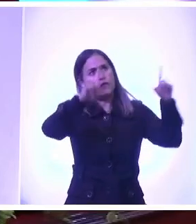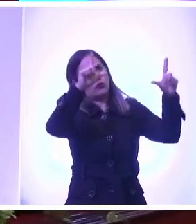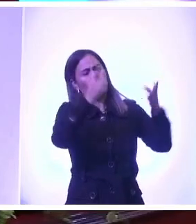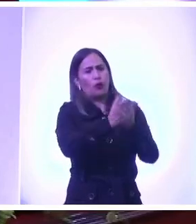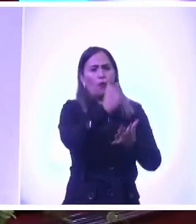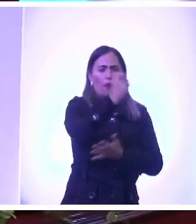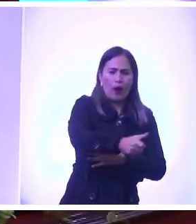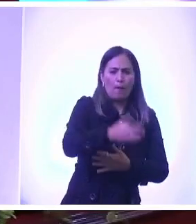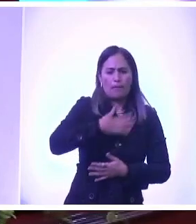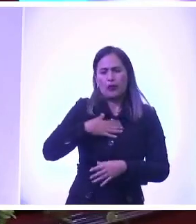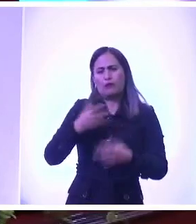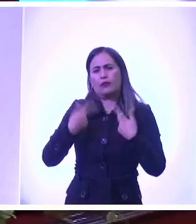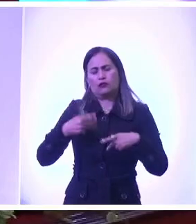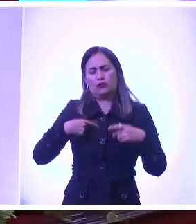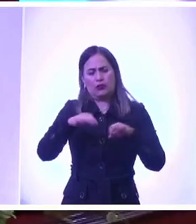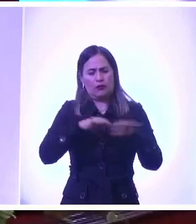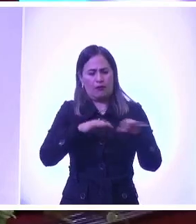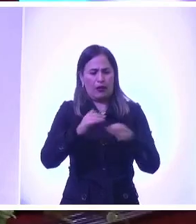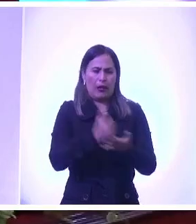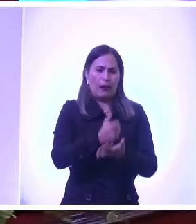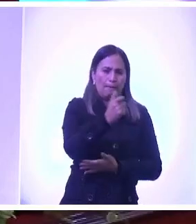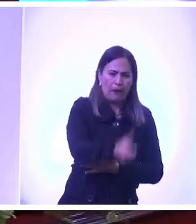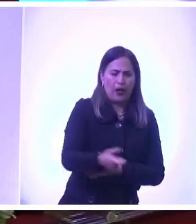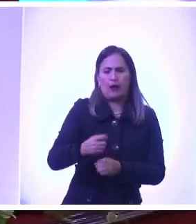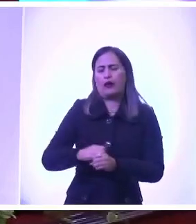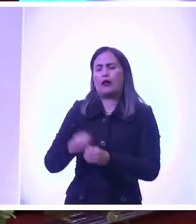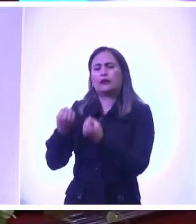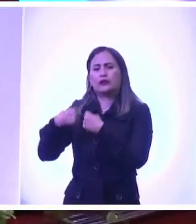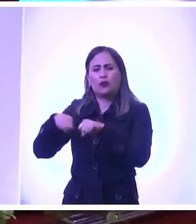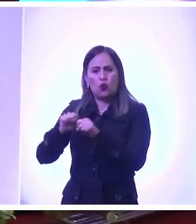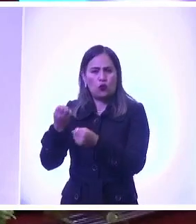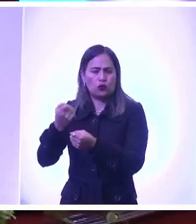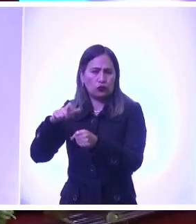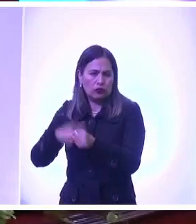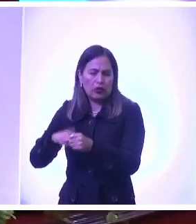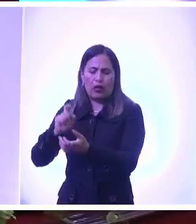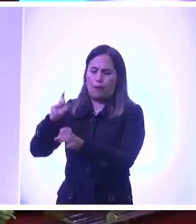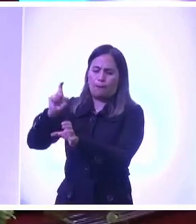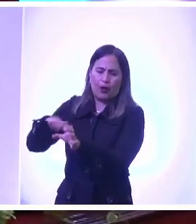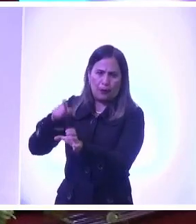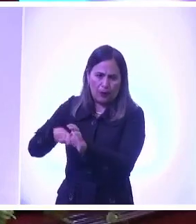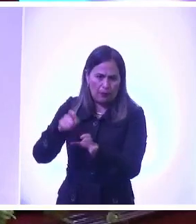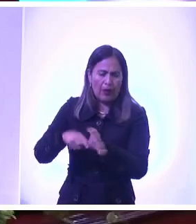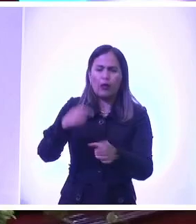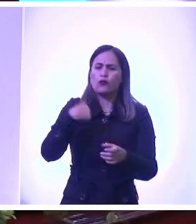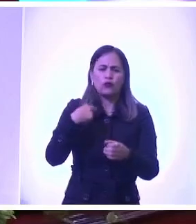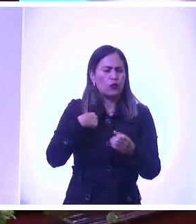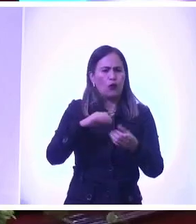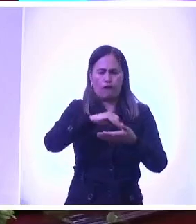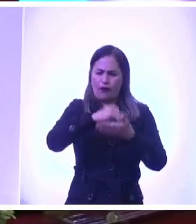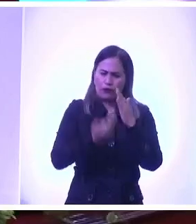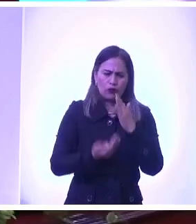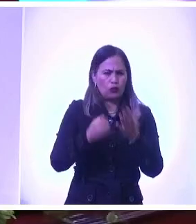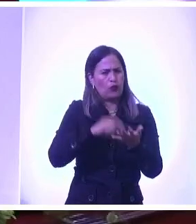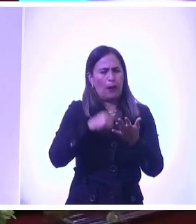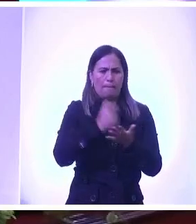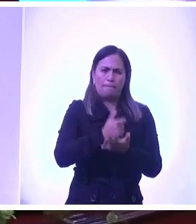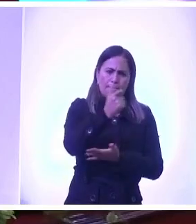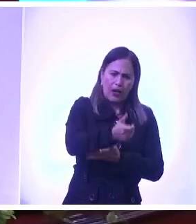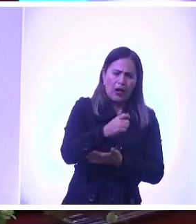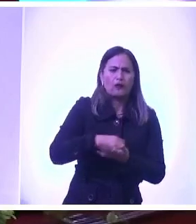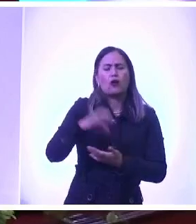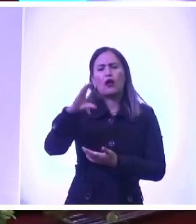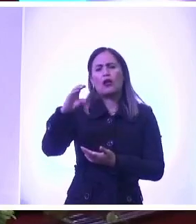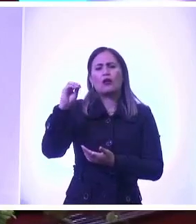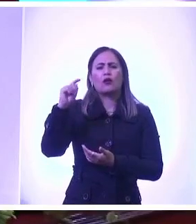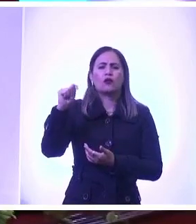el seguro social y la comida que compro tengo la factura o sea no son tacos de suaperro sino si fui al Cosco a comprar la carne